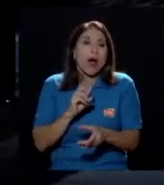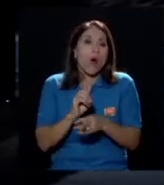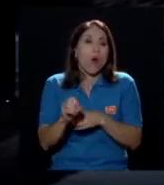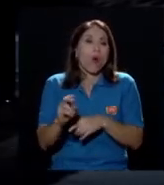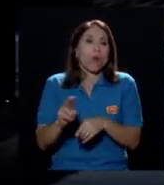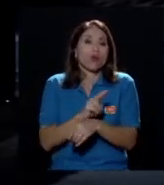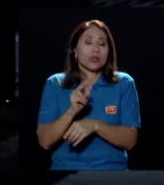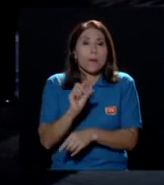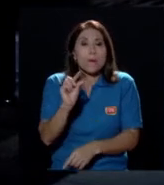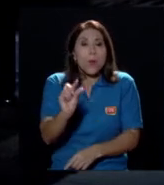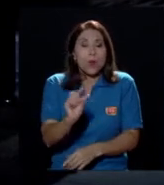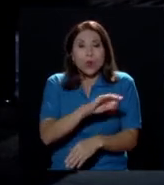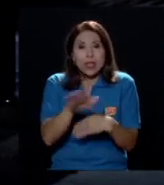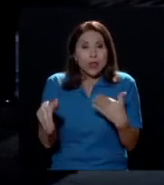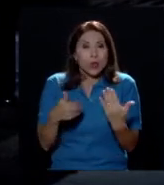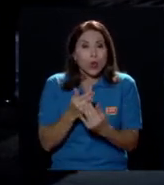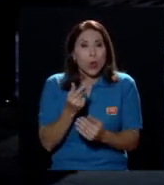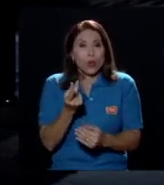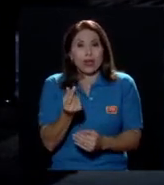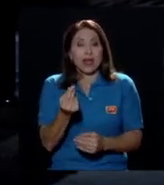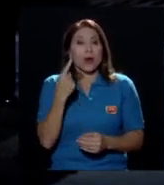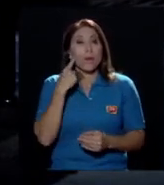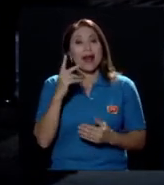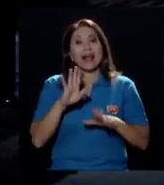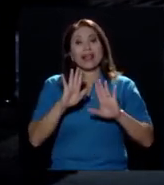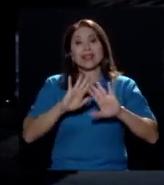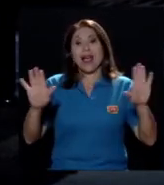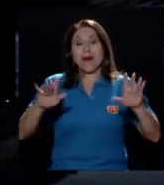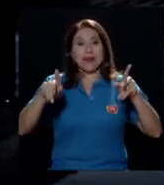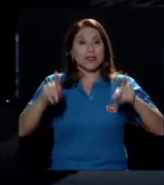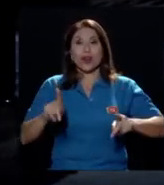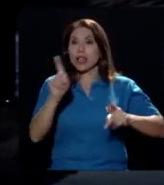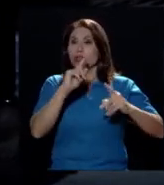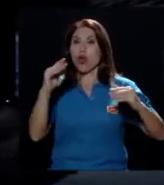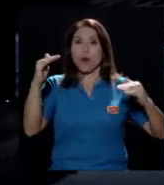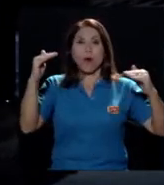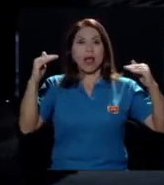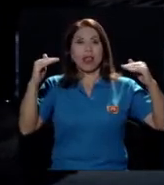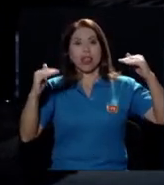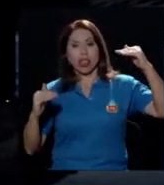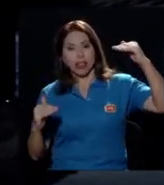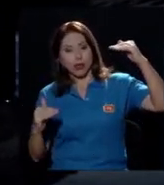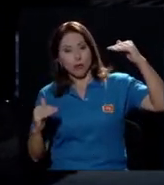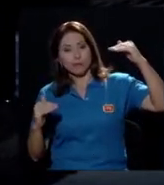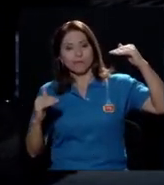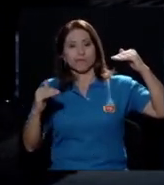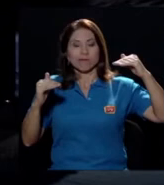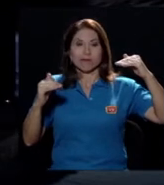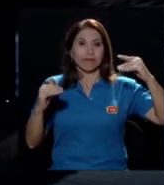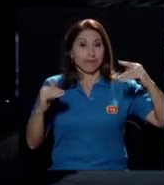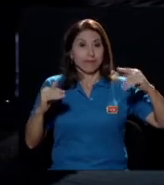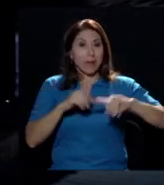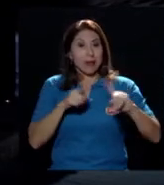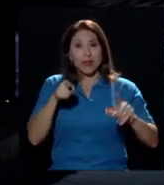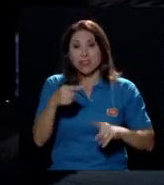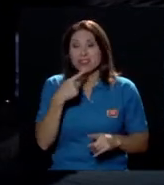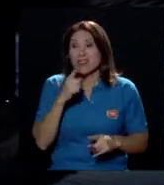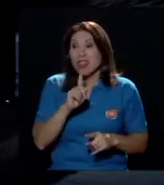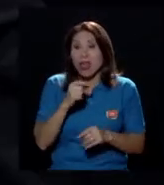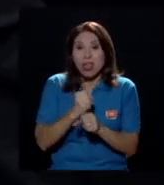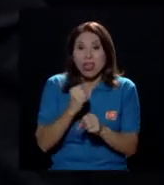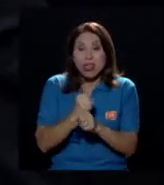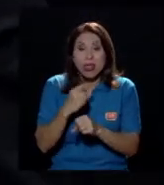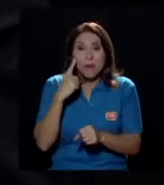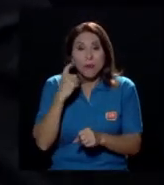brecha digital, digamos, eso ya es, eso es un problema interno, pero el dinero lo tienen. Cada adjudicación de